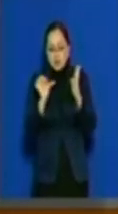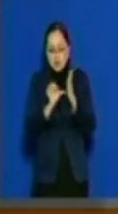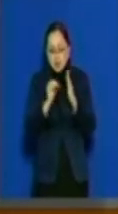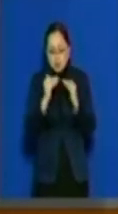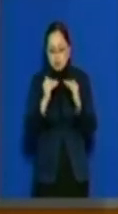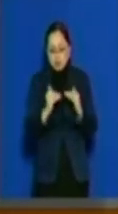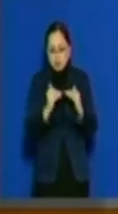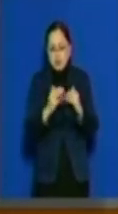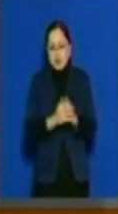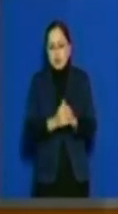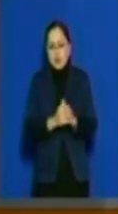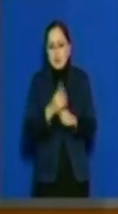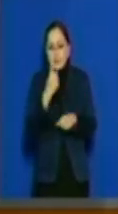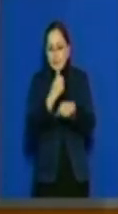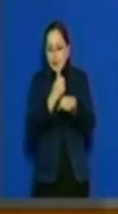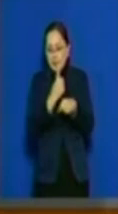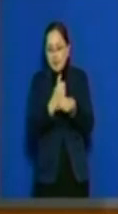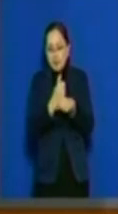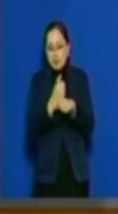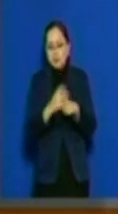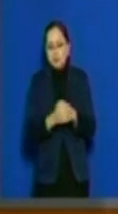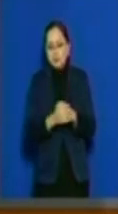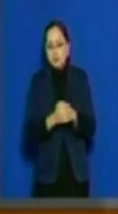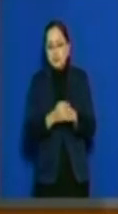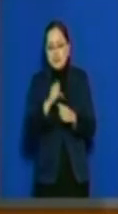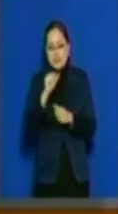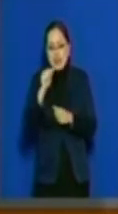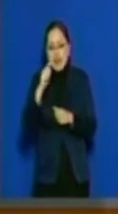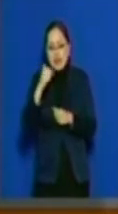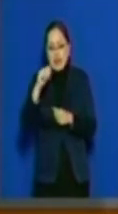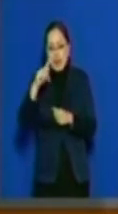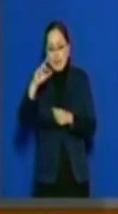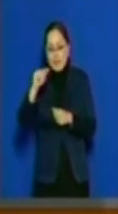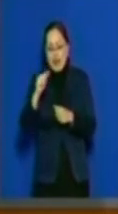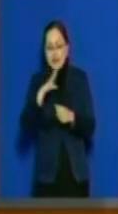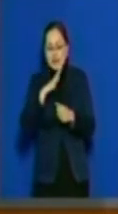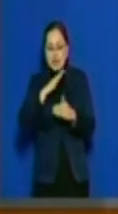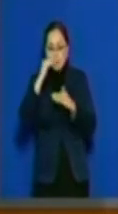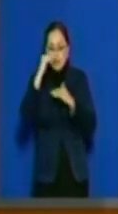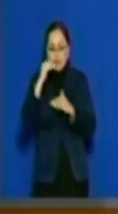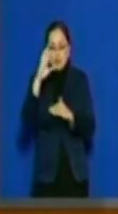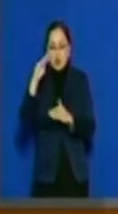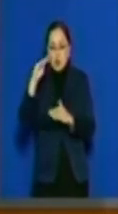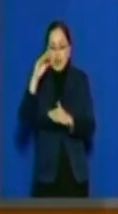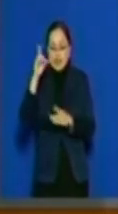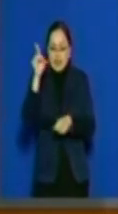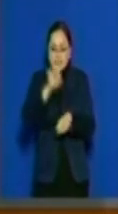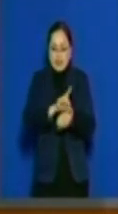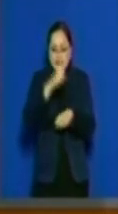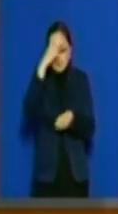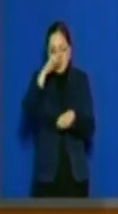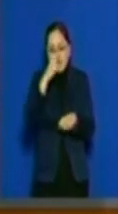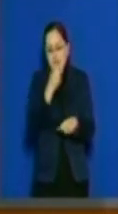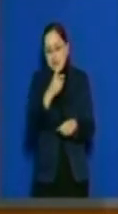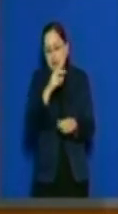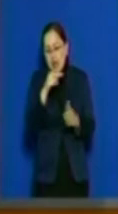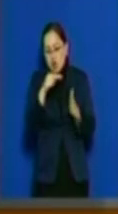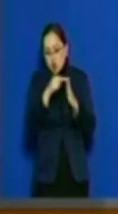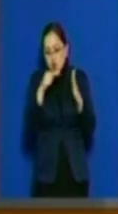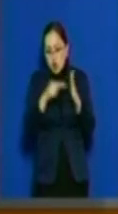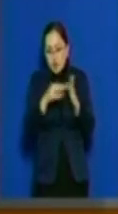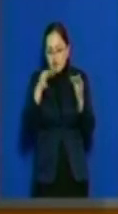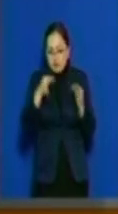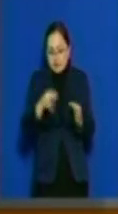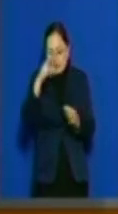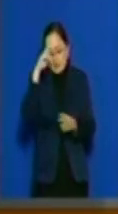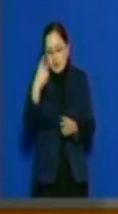transitorios. Primero, SAGARPA tendrá un plazo de 90 días para actualizar la norma oficial mexicana, campaña